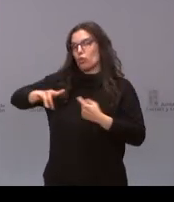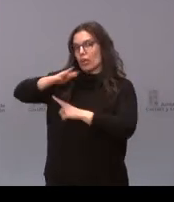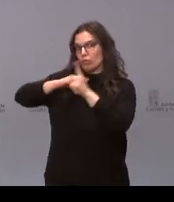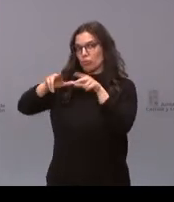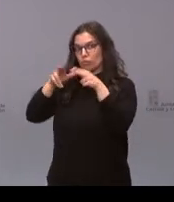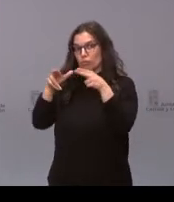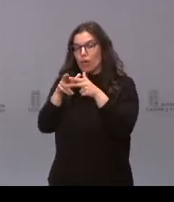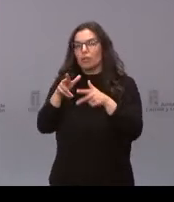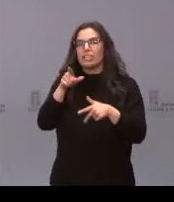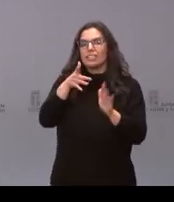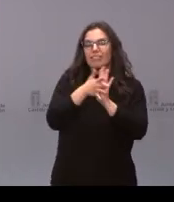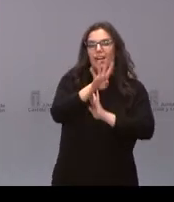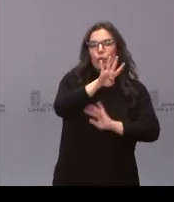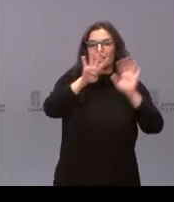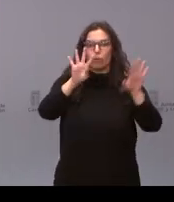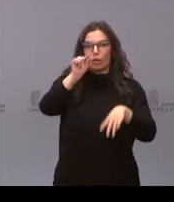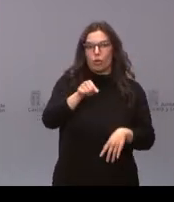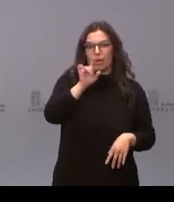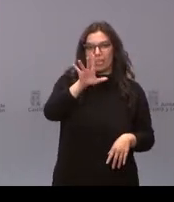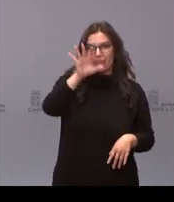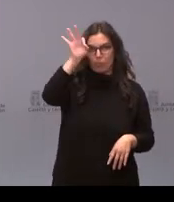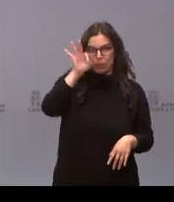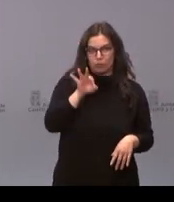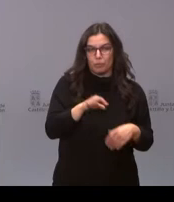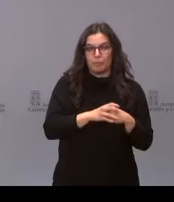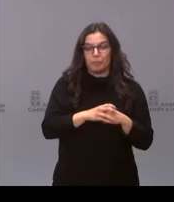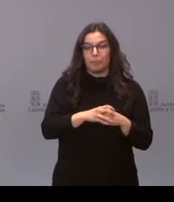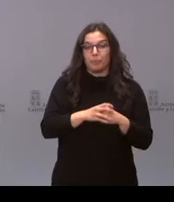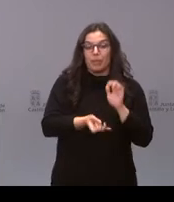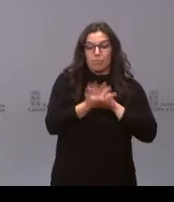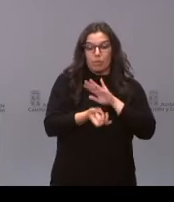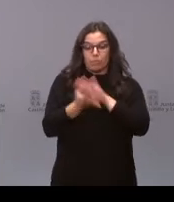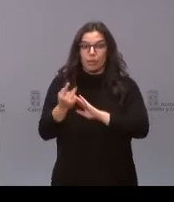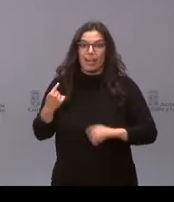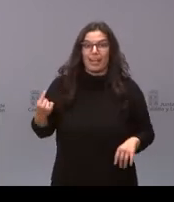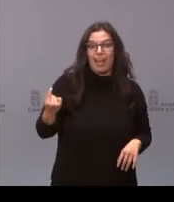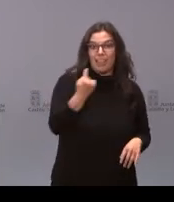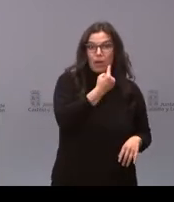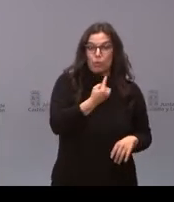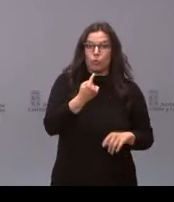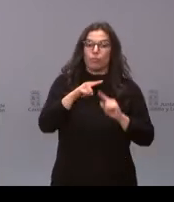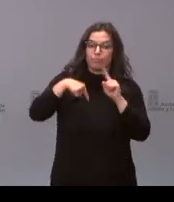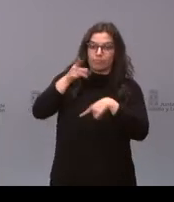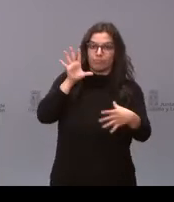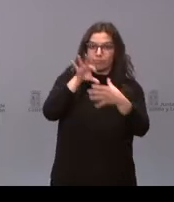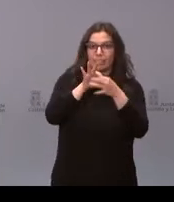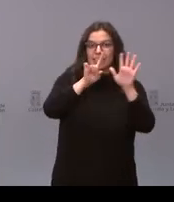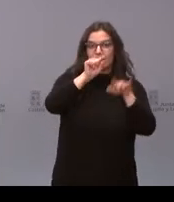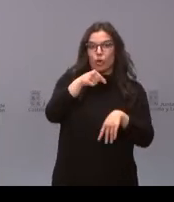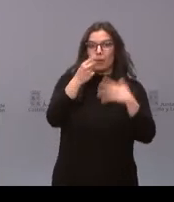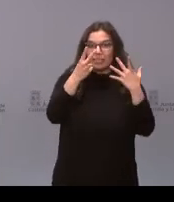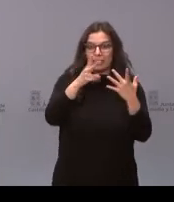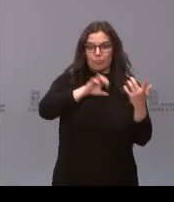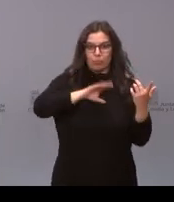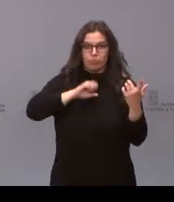suponen el 49 15 por ciento y cada brote de ellos se vincula a 67 casos por